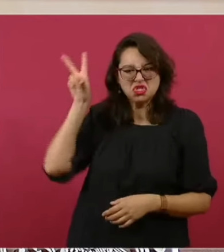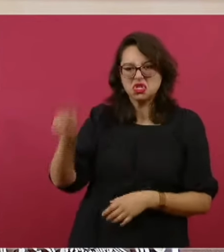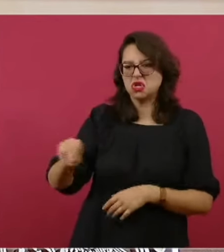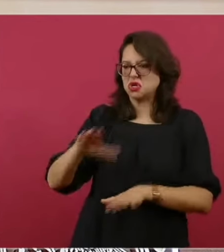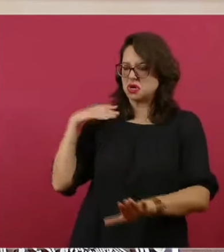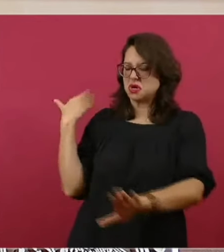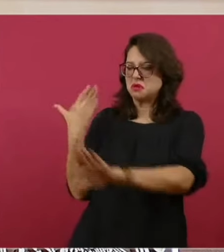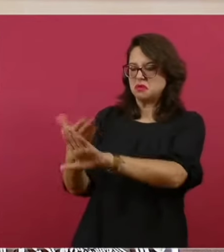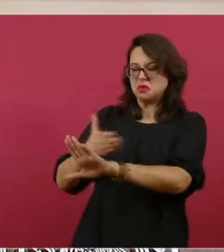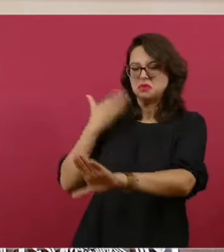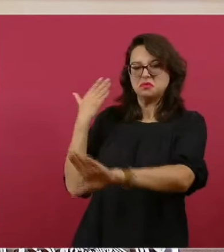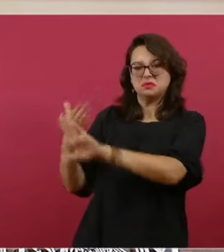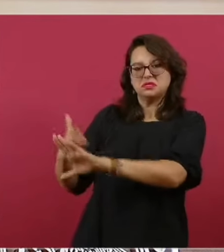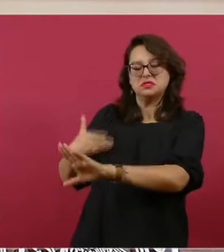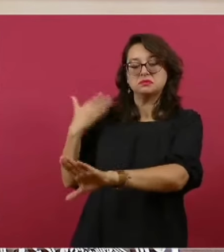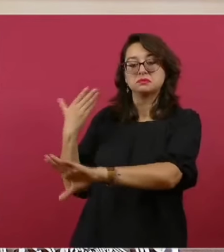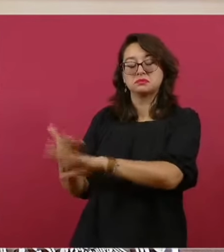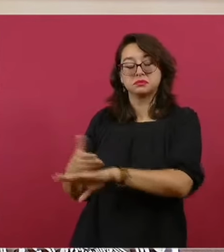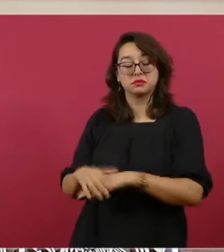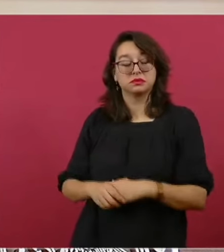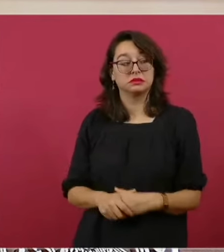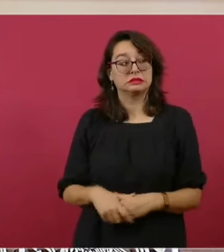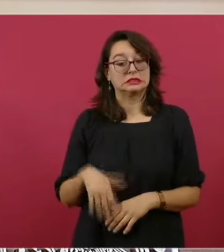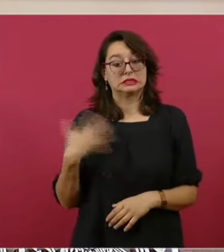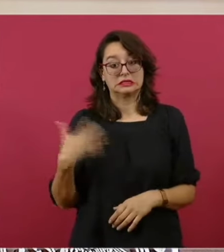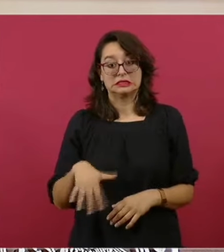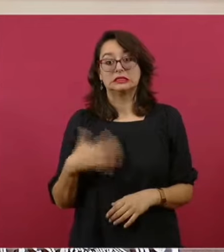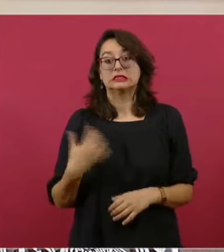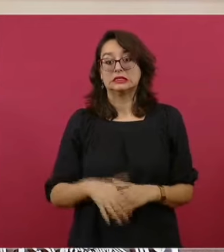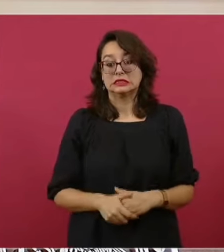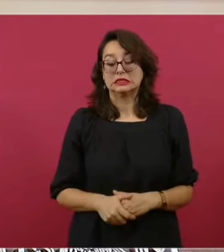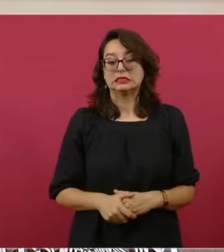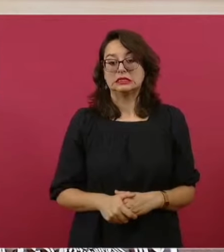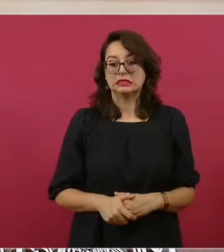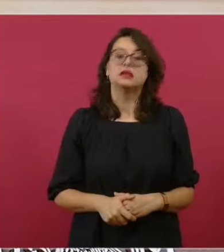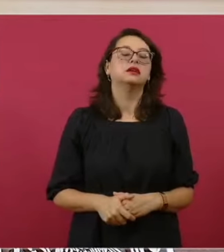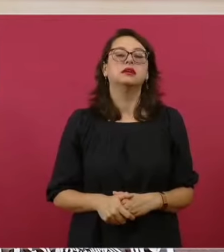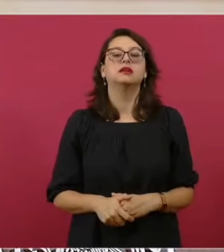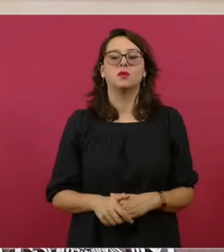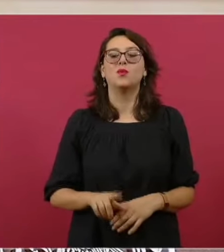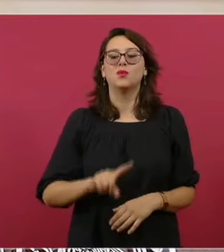Por ahí de repente vamos a recuperar